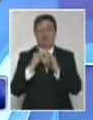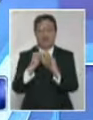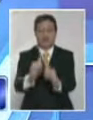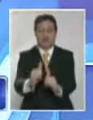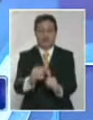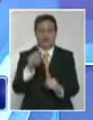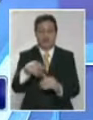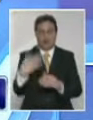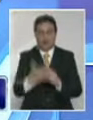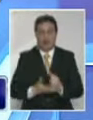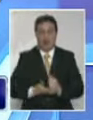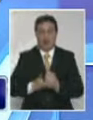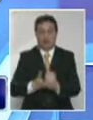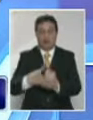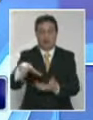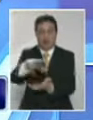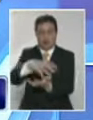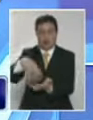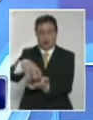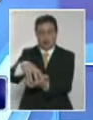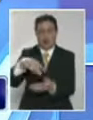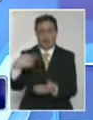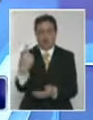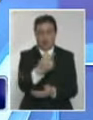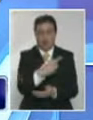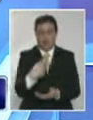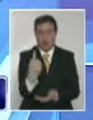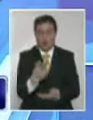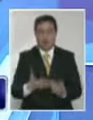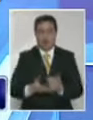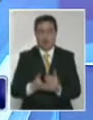la comunidad, no este periodismo de mercancía, o sea, era un compromiso.